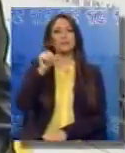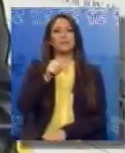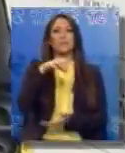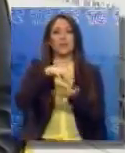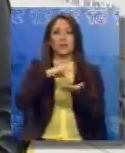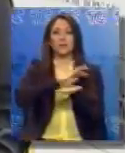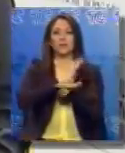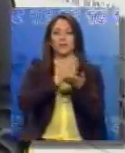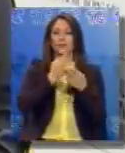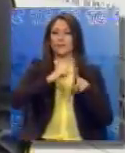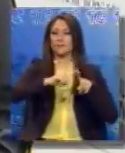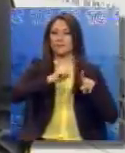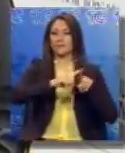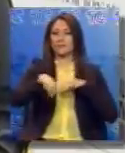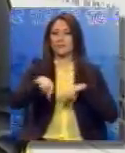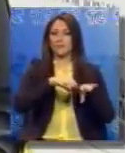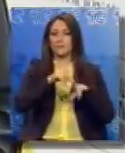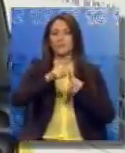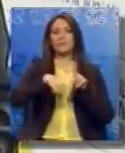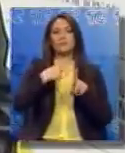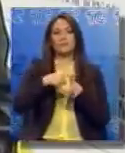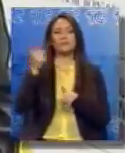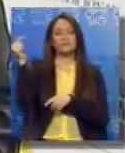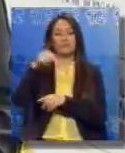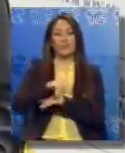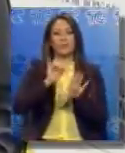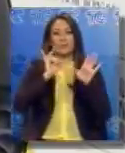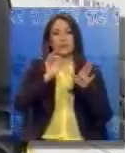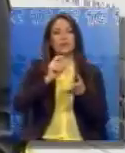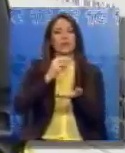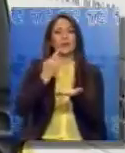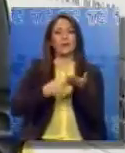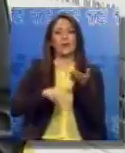Asamblea Nacional. Entendemos que hasta la Comisión de Fiscalización llegarán los 7 miembros